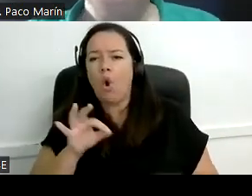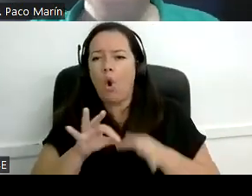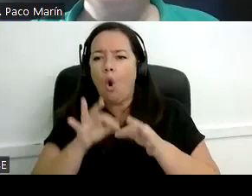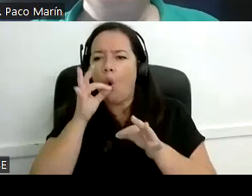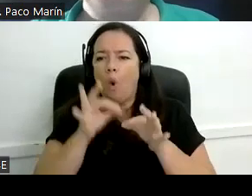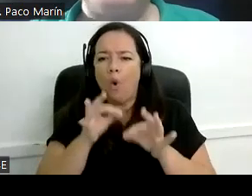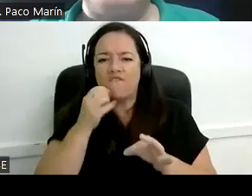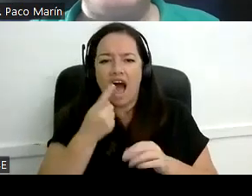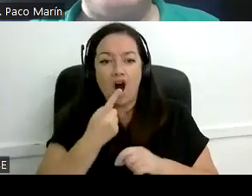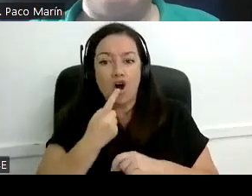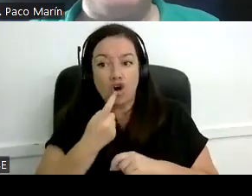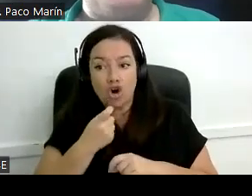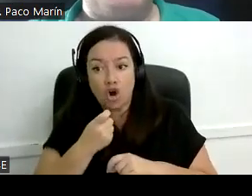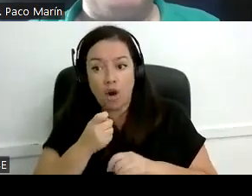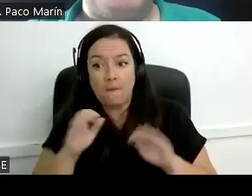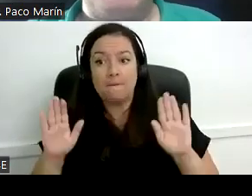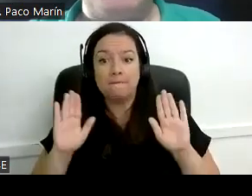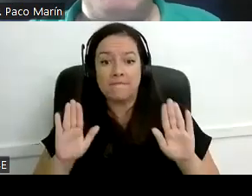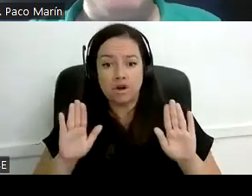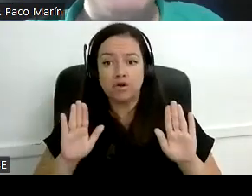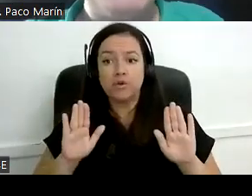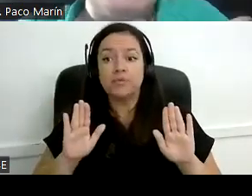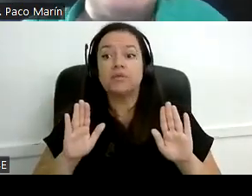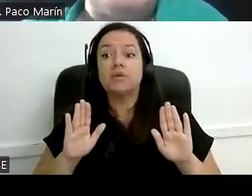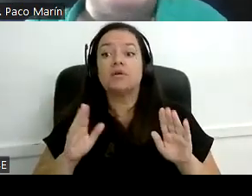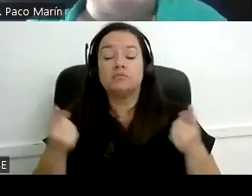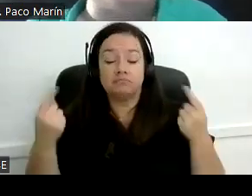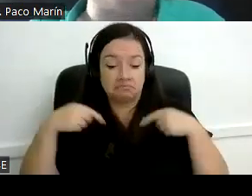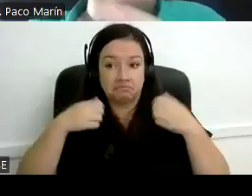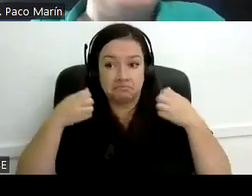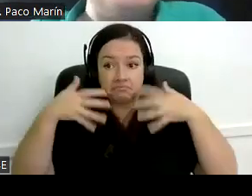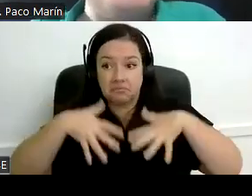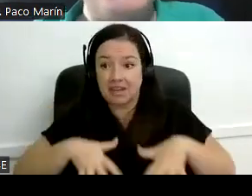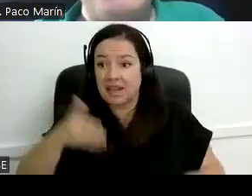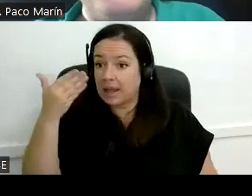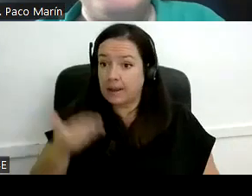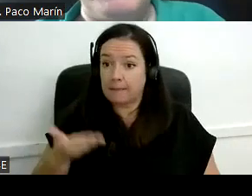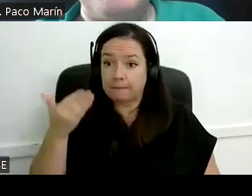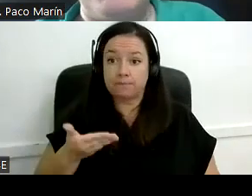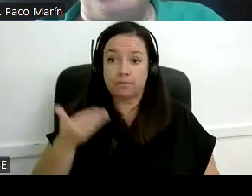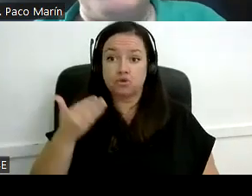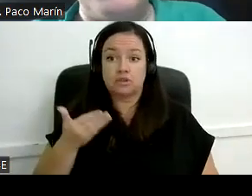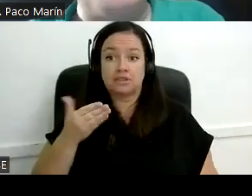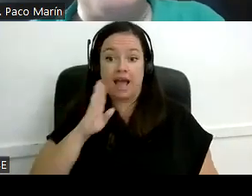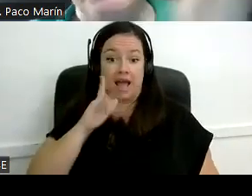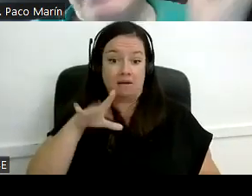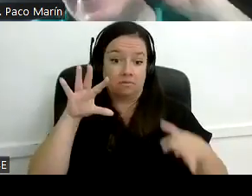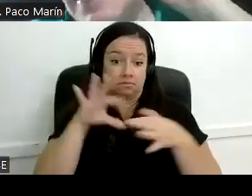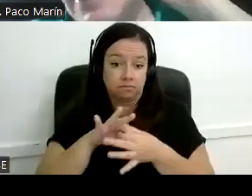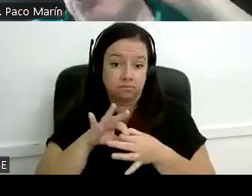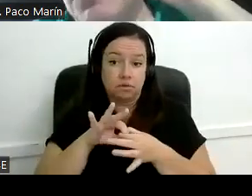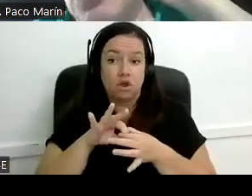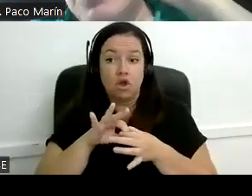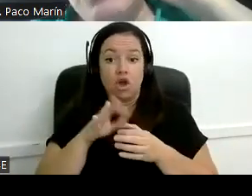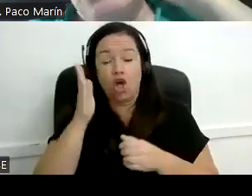rojas, pero el efecto fundamentalmente, la importancia en el tema que estamos comentando, que es el tema